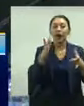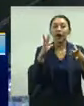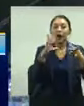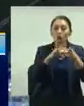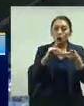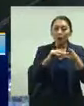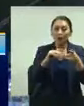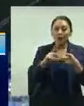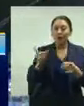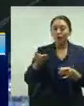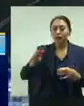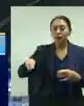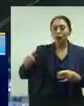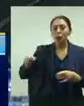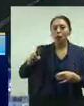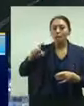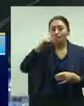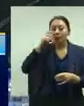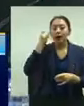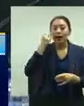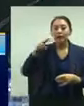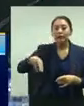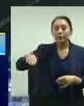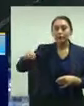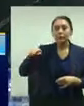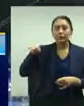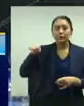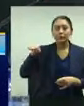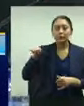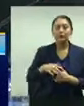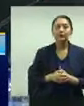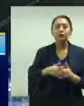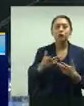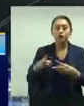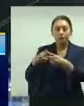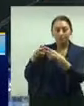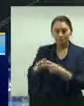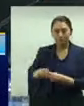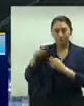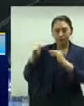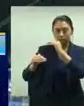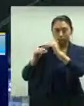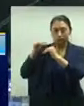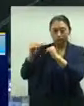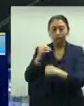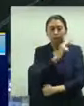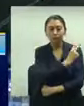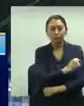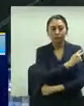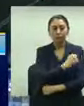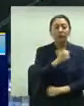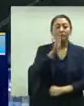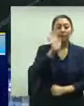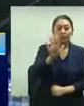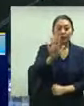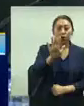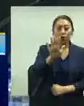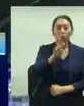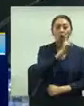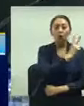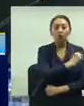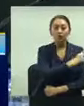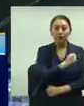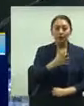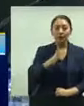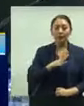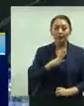diputado Martínez en relación a lo que corresponde a los préstamos y construcciones de los hospitales. Son 5 hospitales.